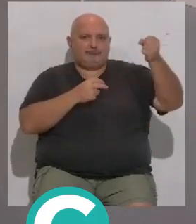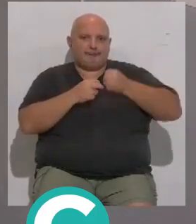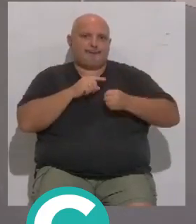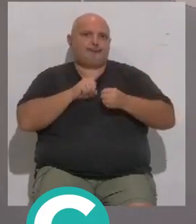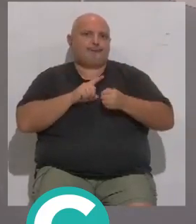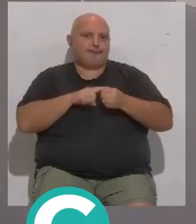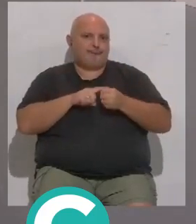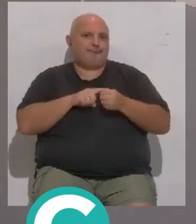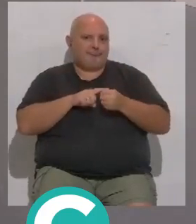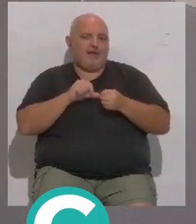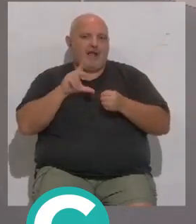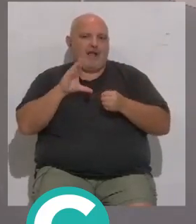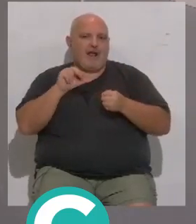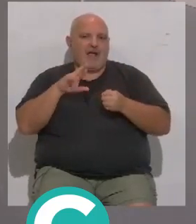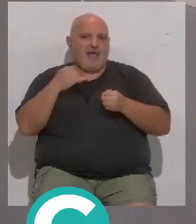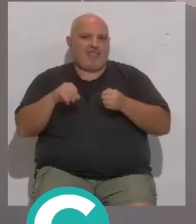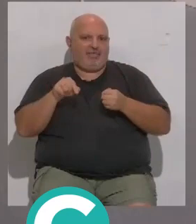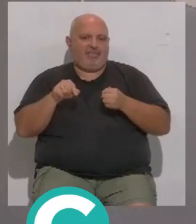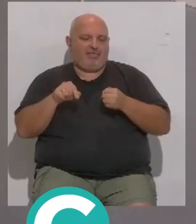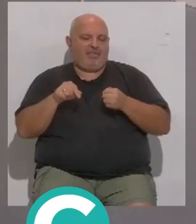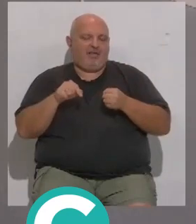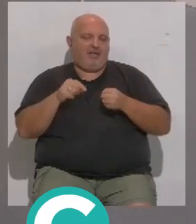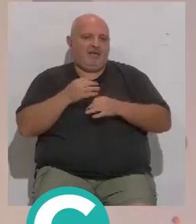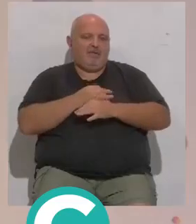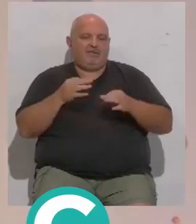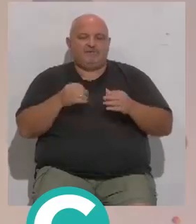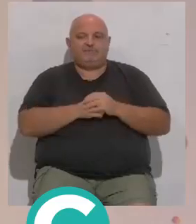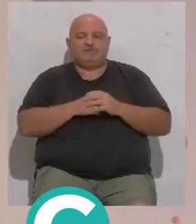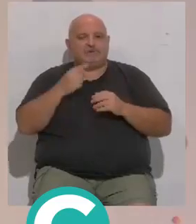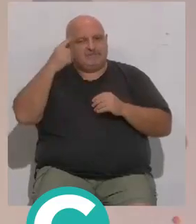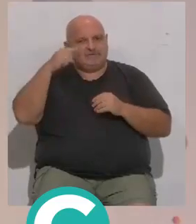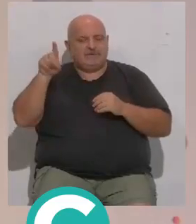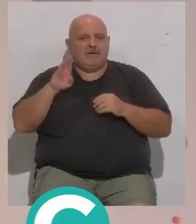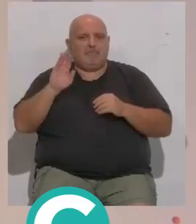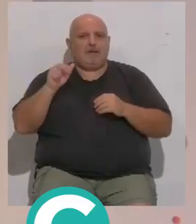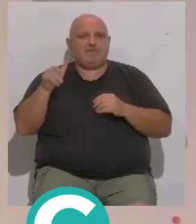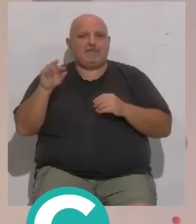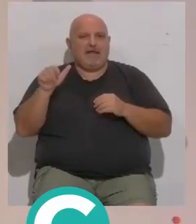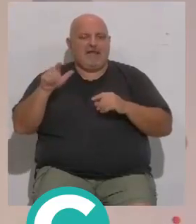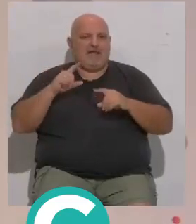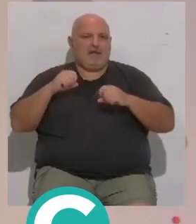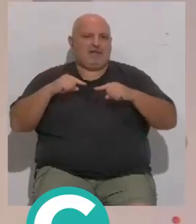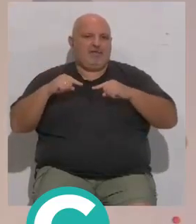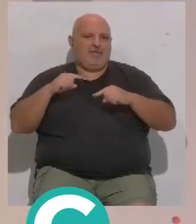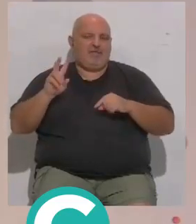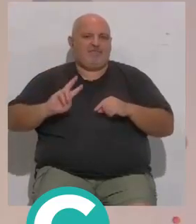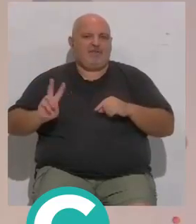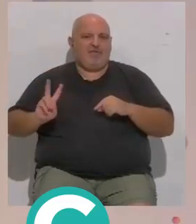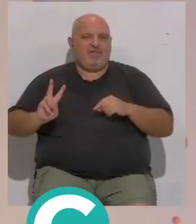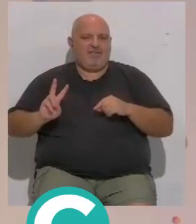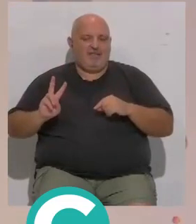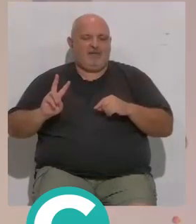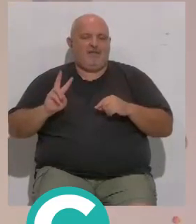fue una apuesta que, bueno, que hizo un pleno. Lo sabía además Pacheta, Hugo, en planos de la realización de